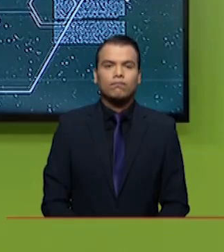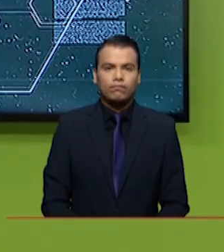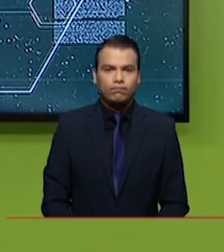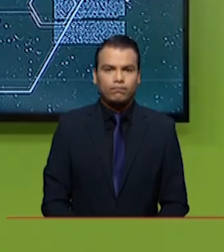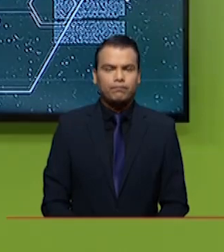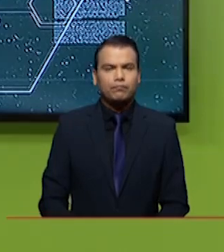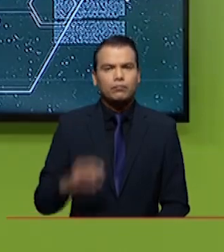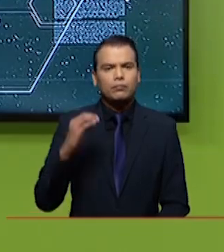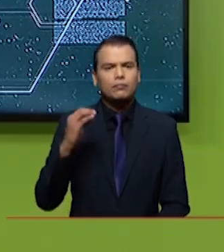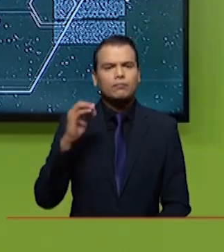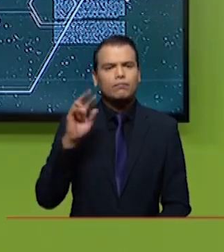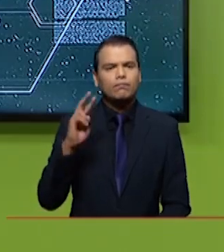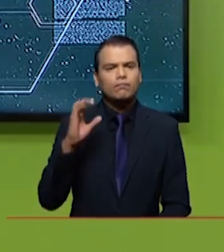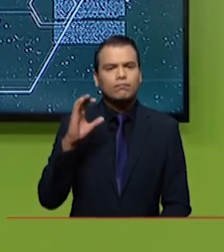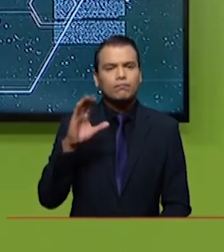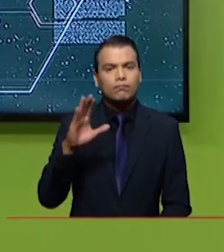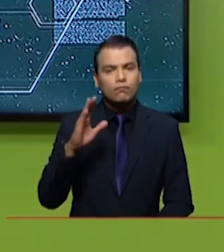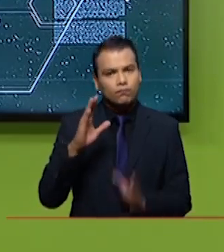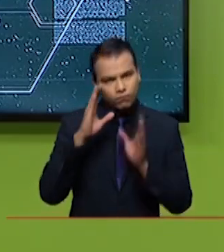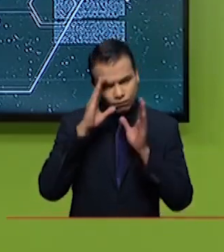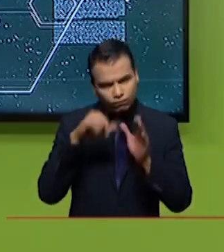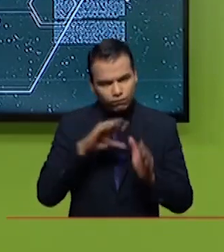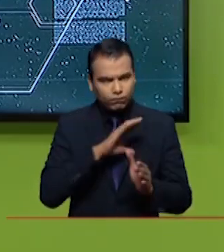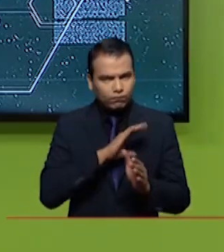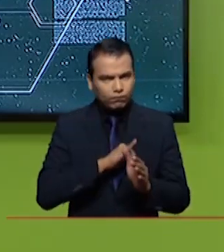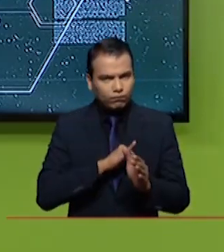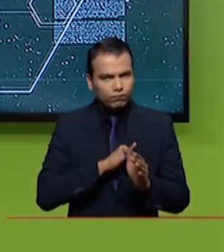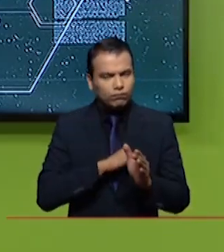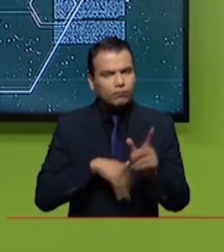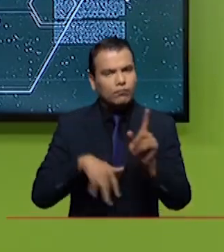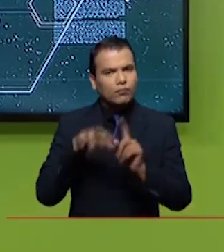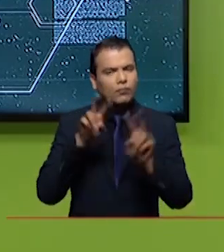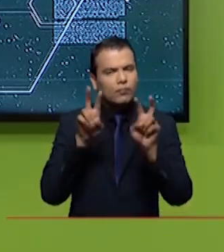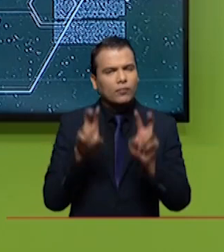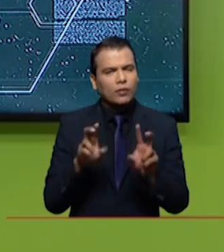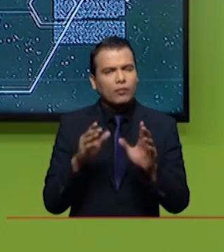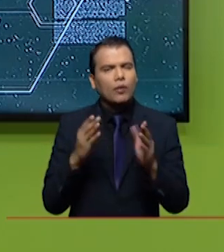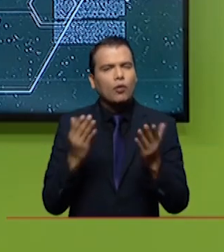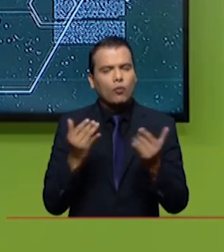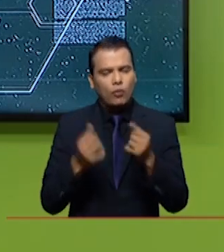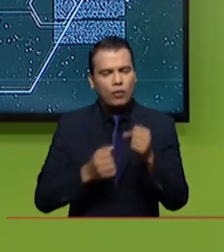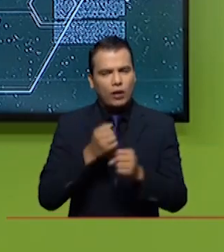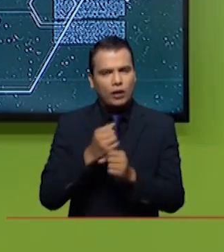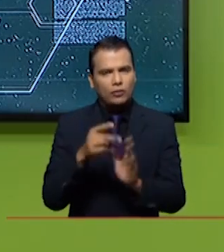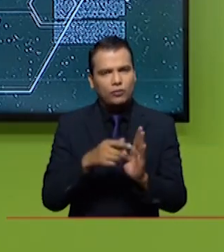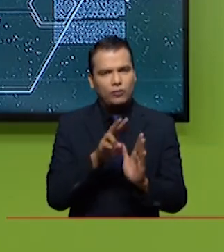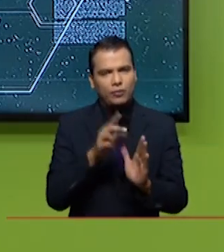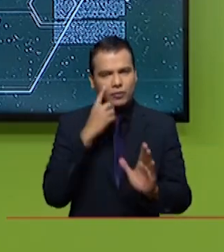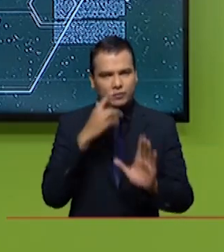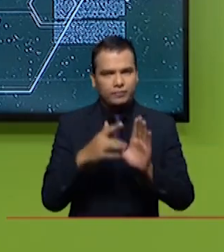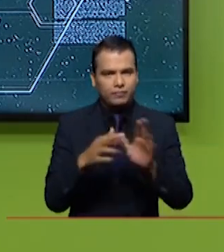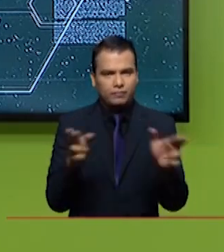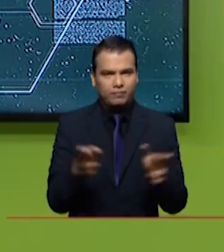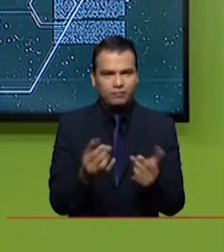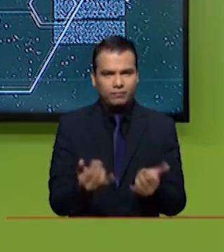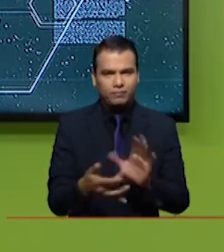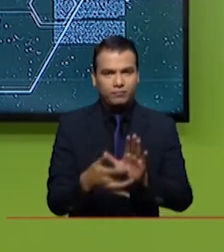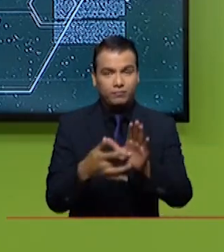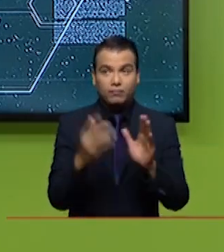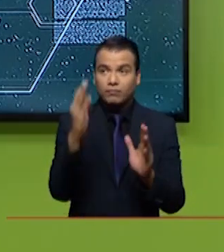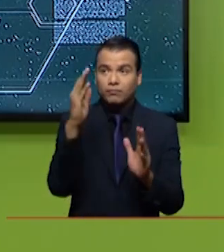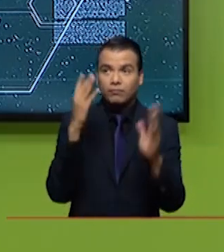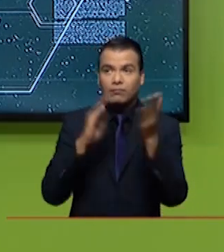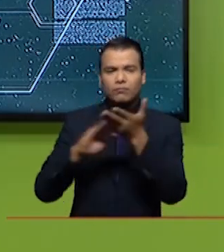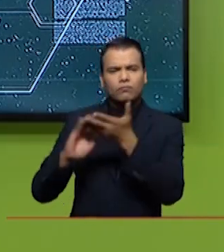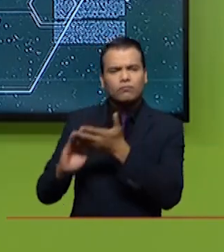¿Qué hizo la CBC por Cali en el 2022? En la siguiente nota veremos una muestra con la intervención en el arbolado urbano,